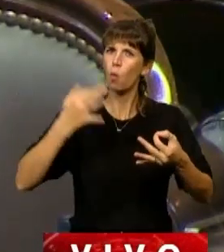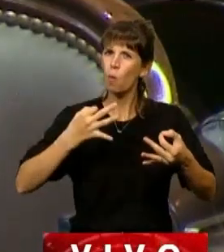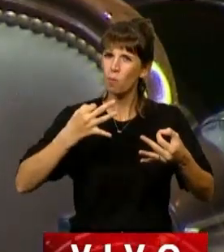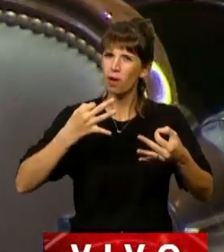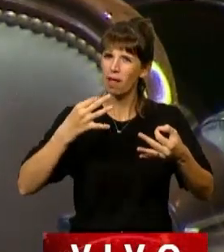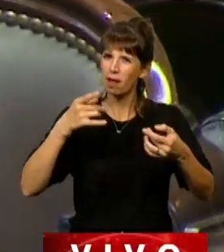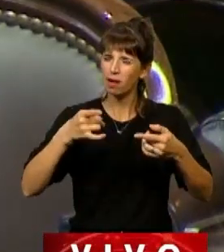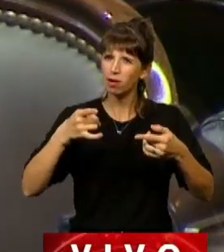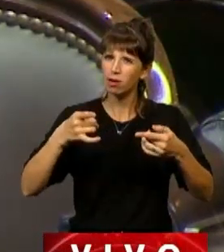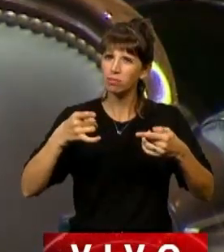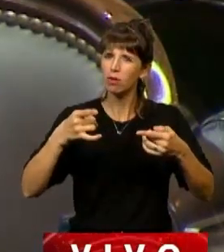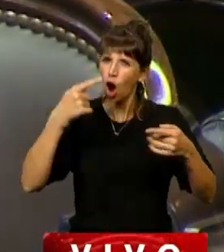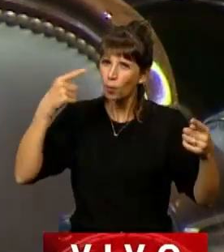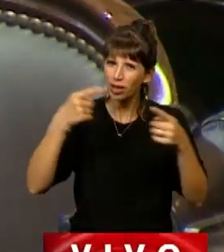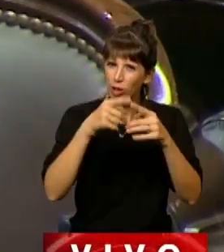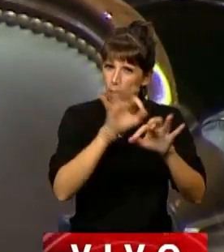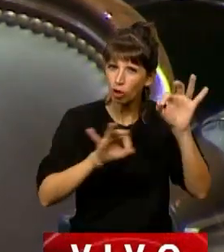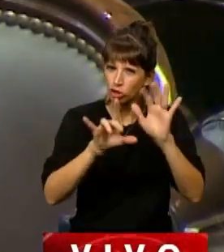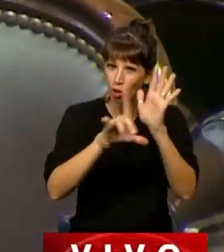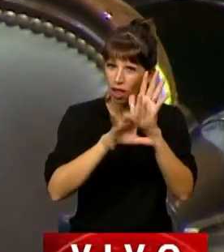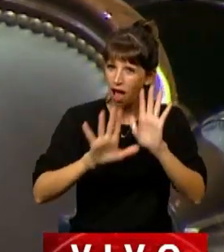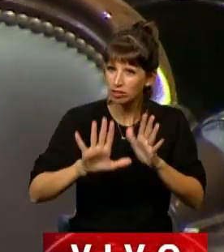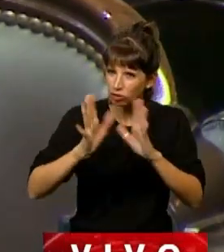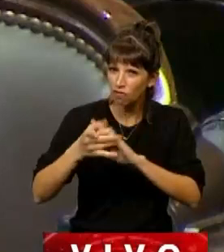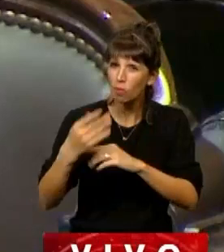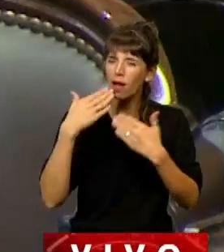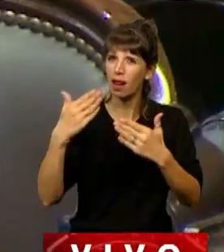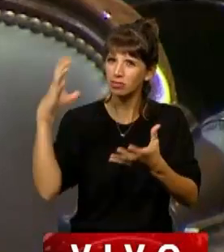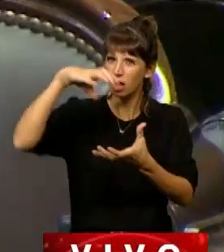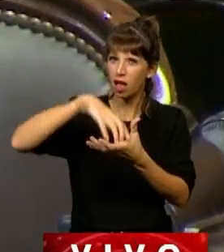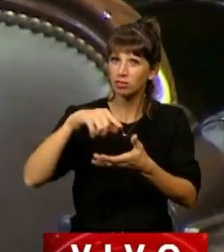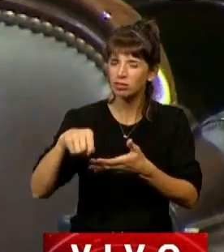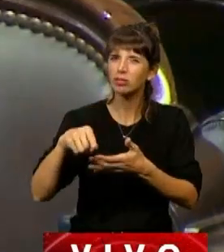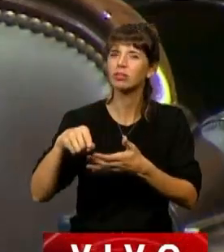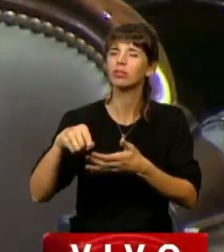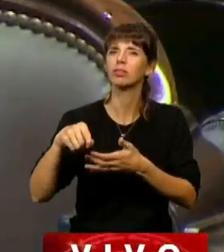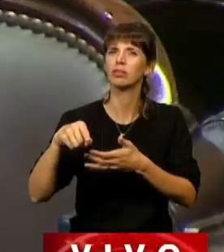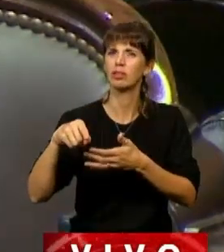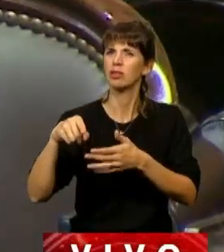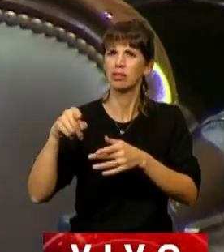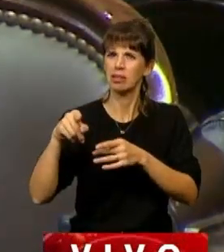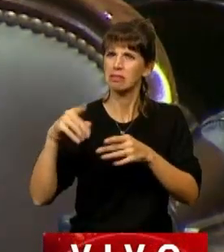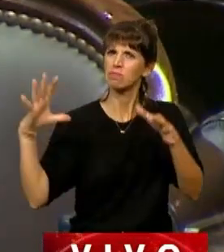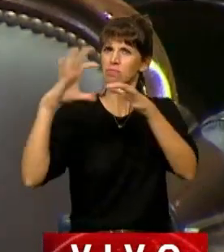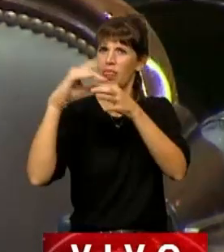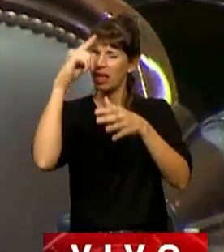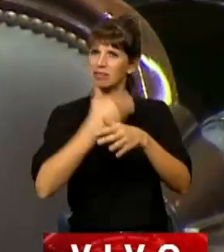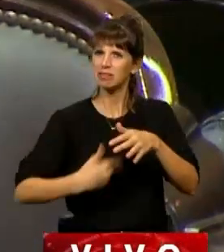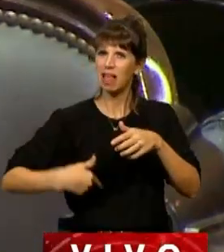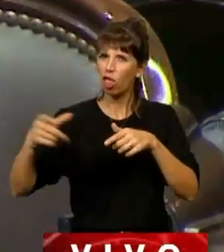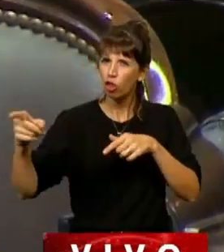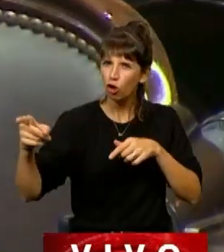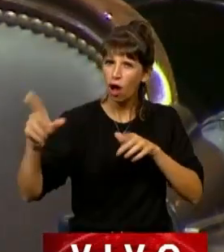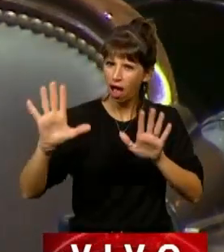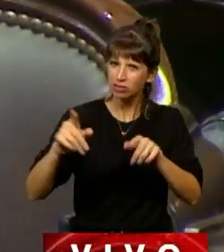de este proyecto? ¿Ese órgano súper burocratizado? Y la verdad